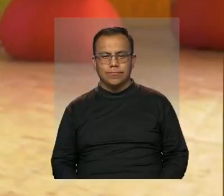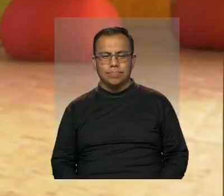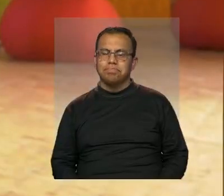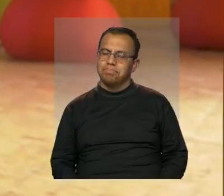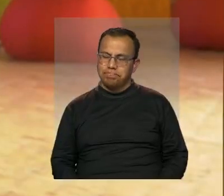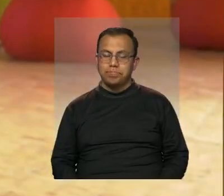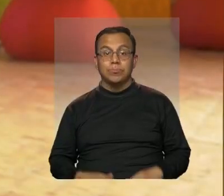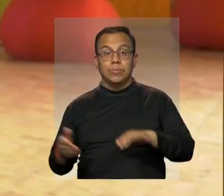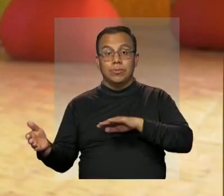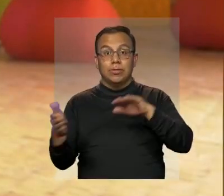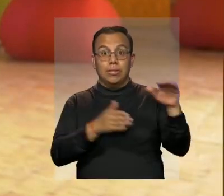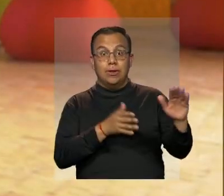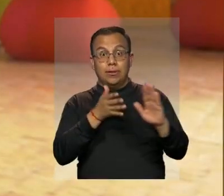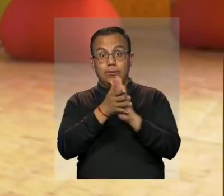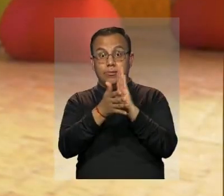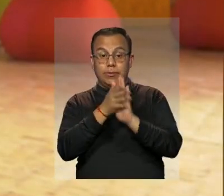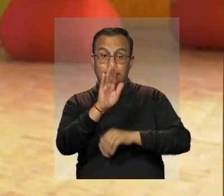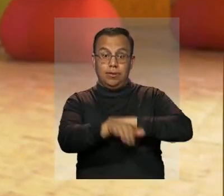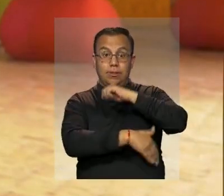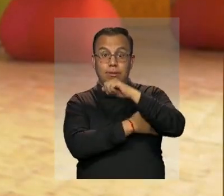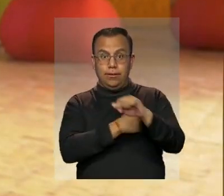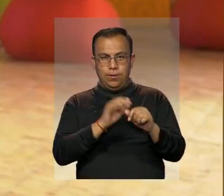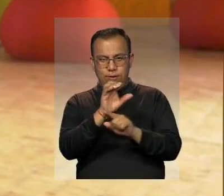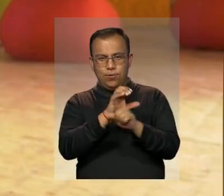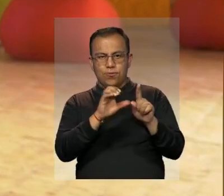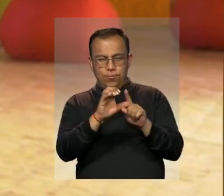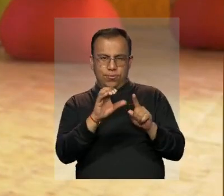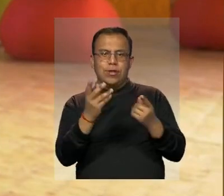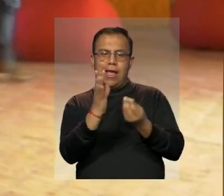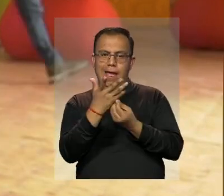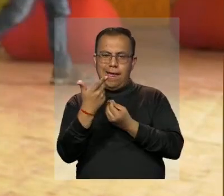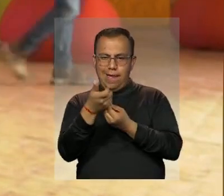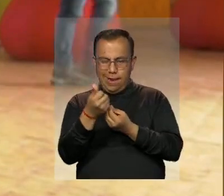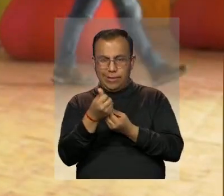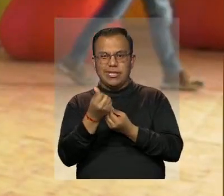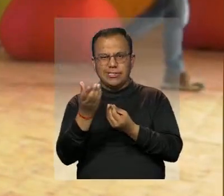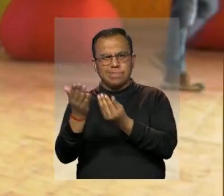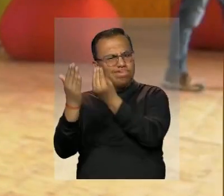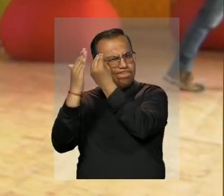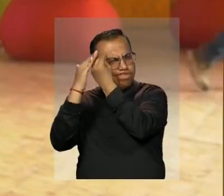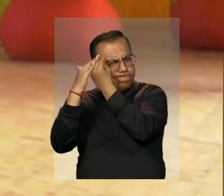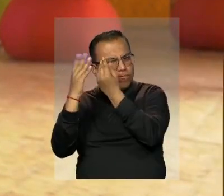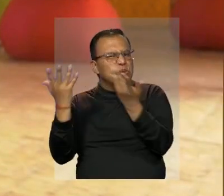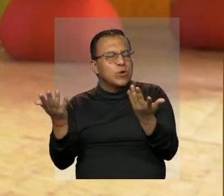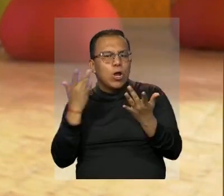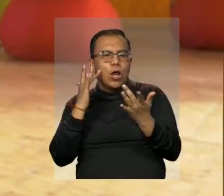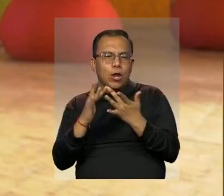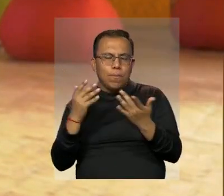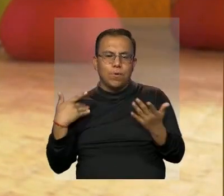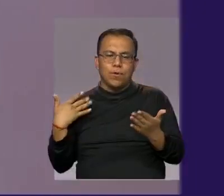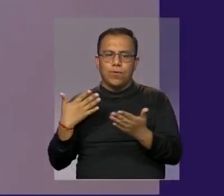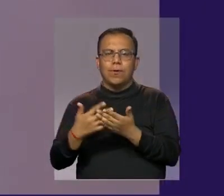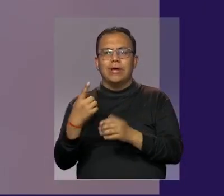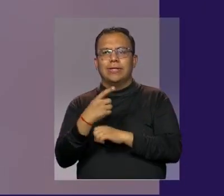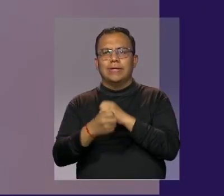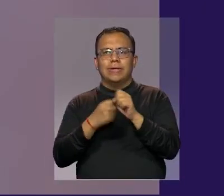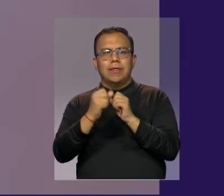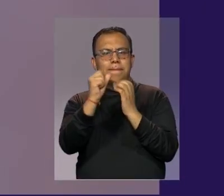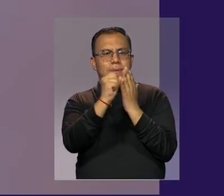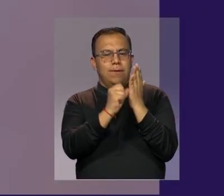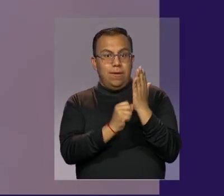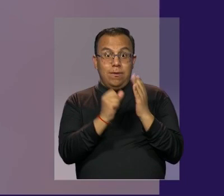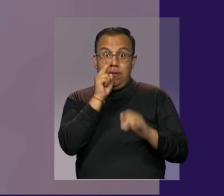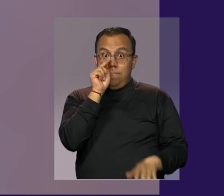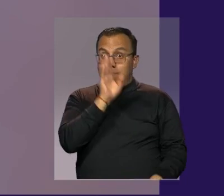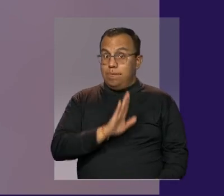Por otro lado, quiero contarles que el Ministerio de las Culturas, las Artes y los Saberes presenta el Centenario Vorágine con una programación